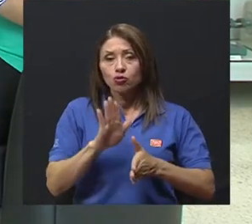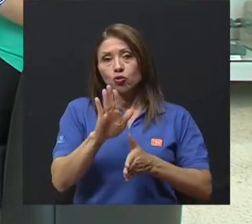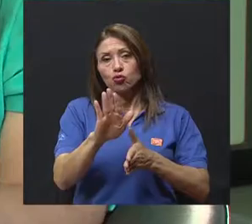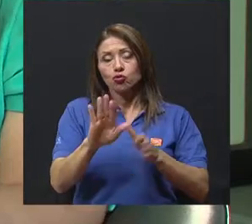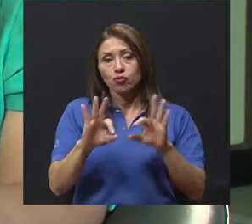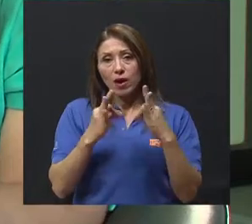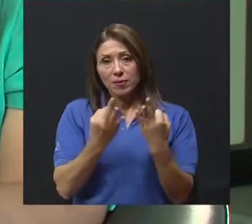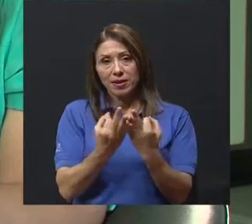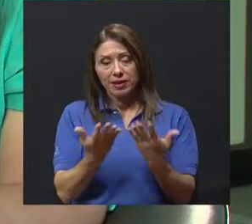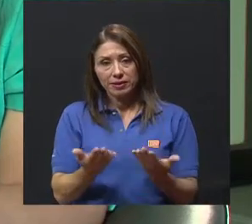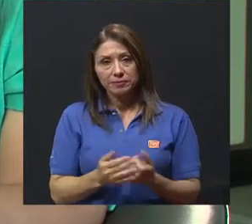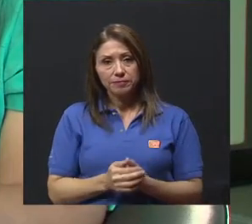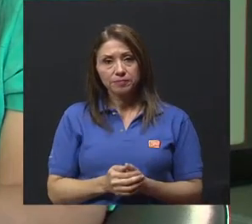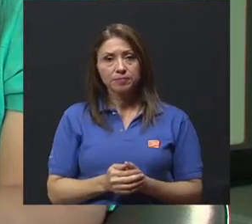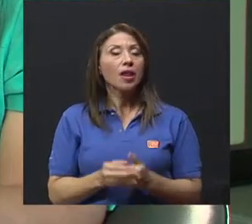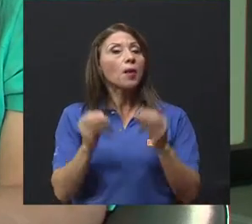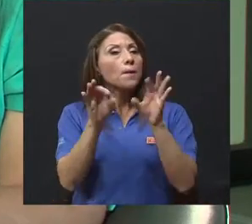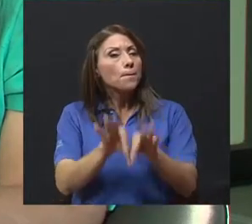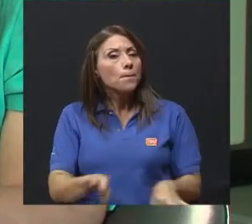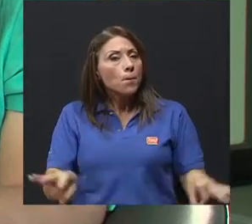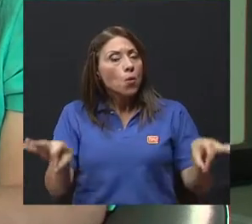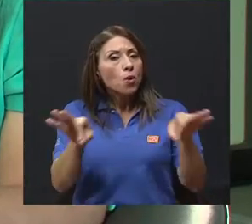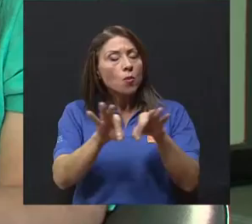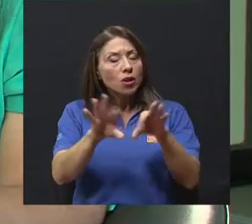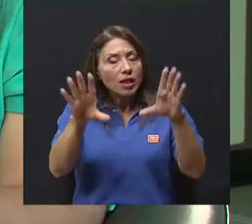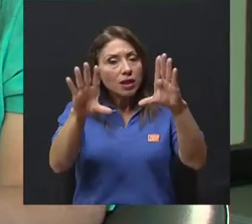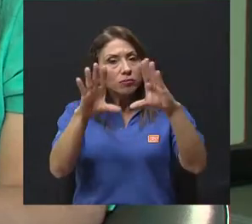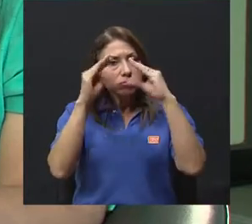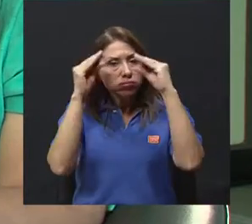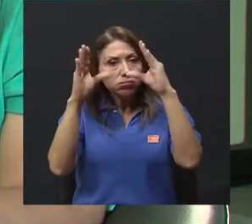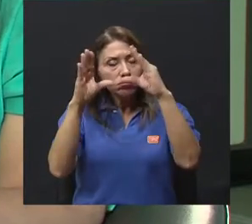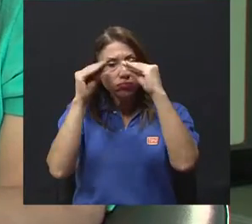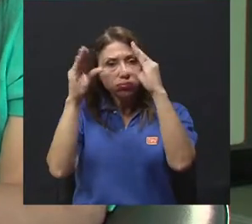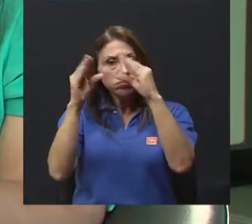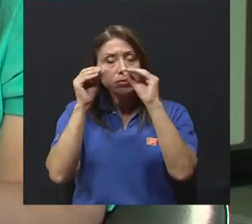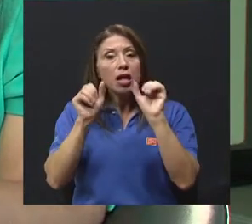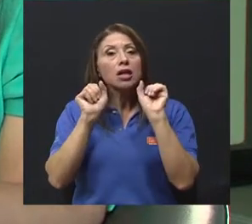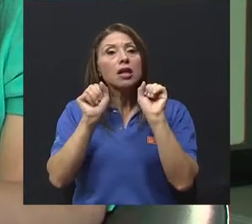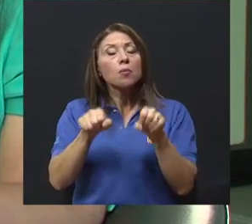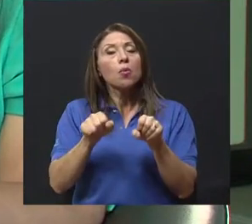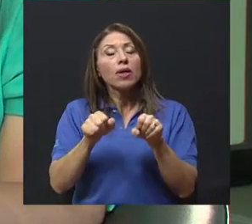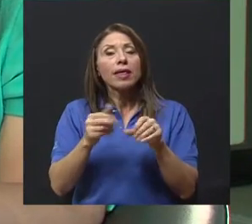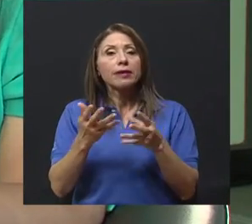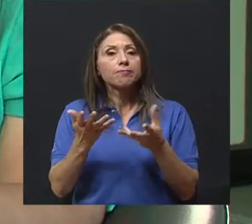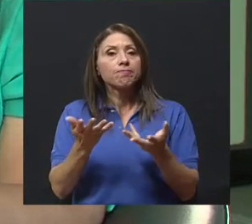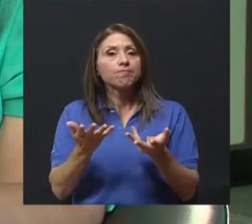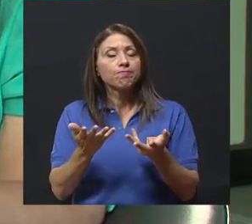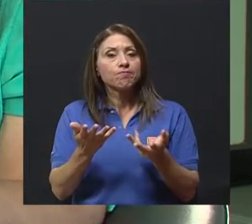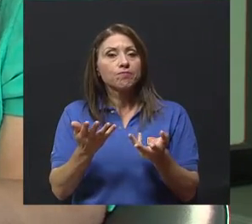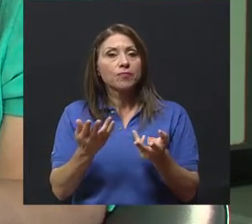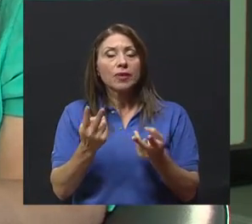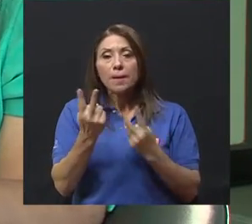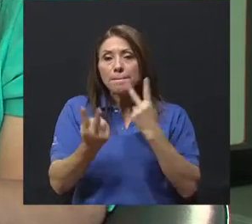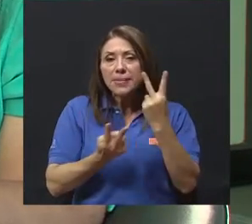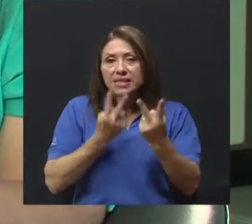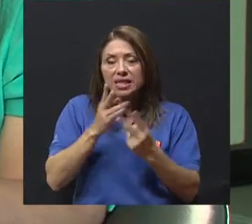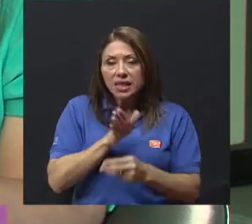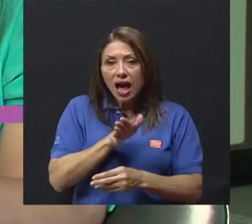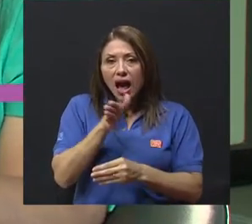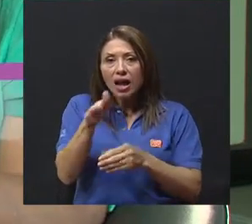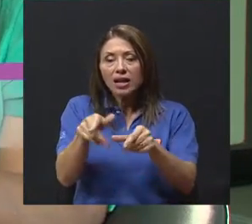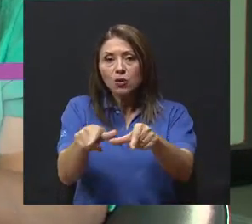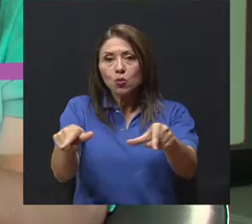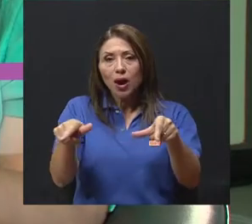familiares es muy importante que se informen que se informen que puedan visitar el lugar donde donde quieren